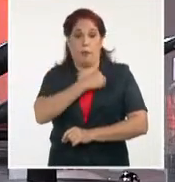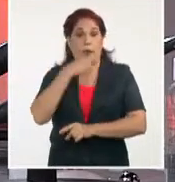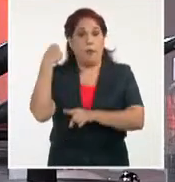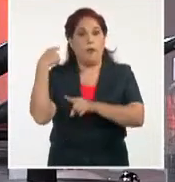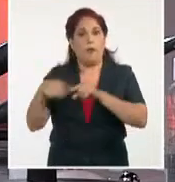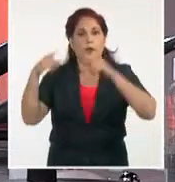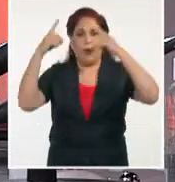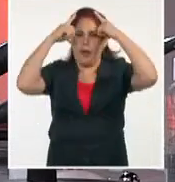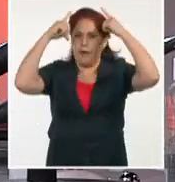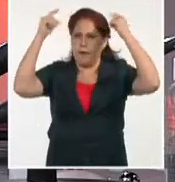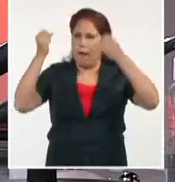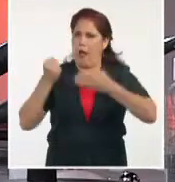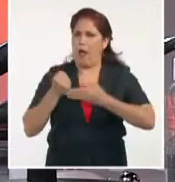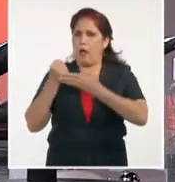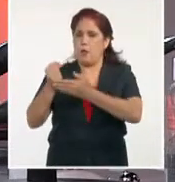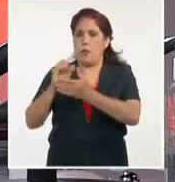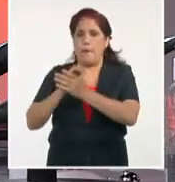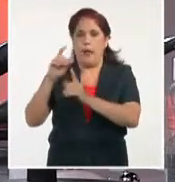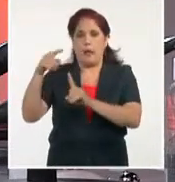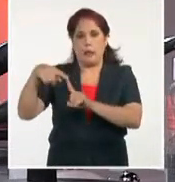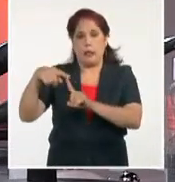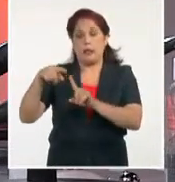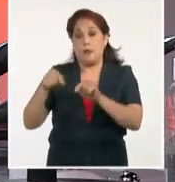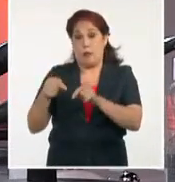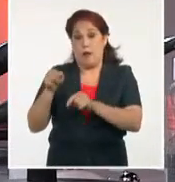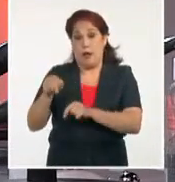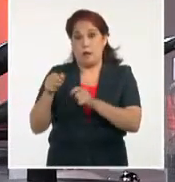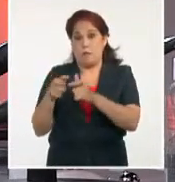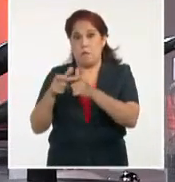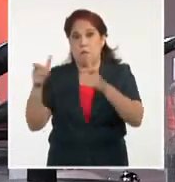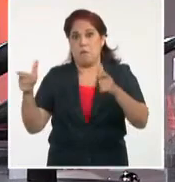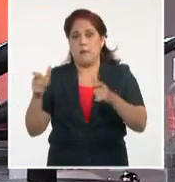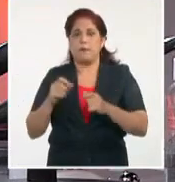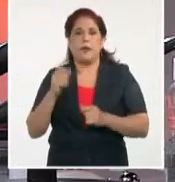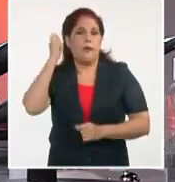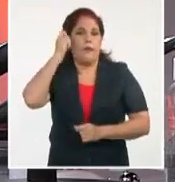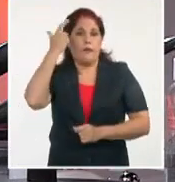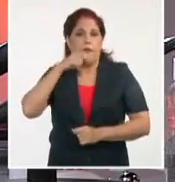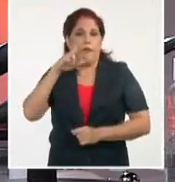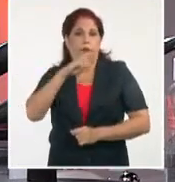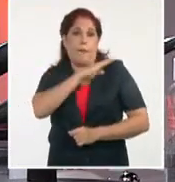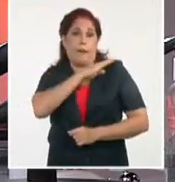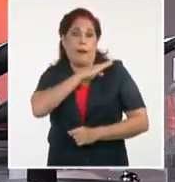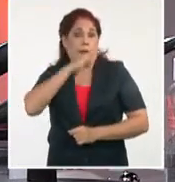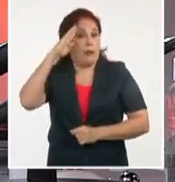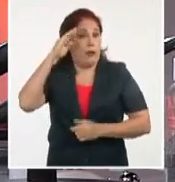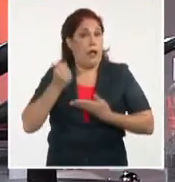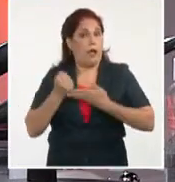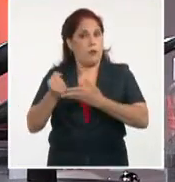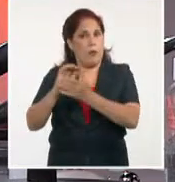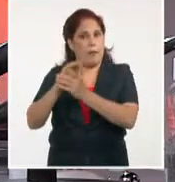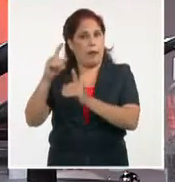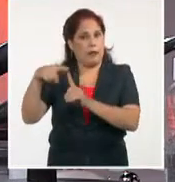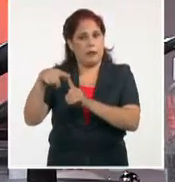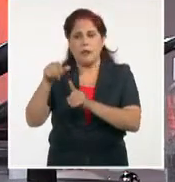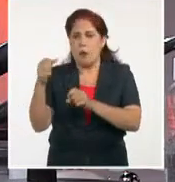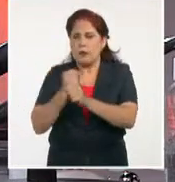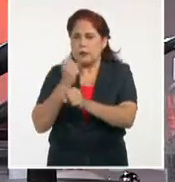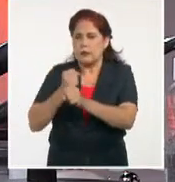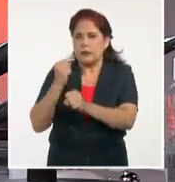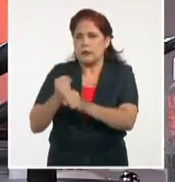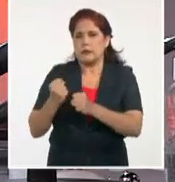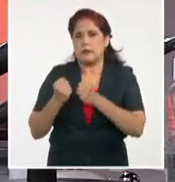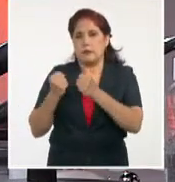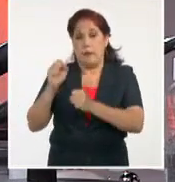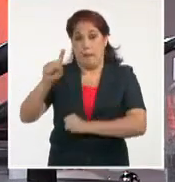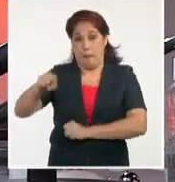de personal de enfermería de los servicios médicos de las Fuerzas Armadas Revolucionarias para apoyar en la labor allí en Matanzas, y que